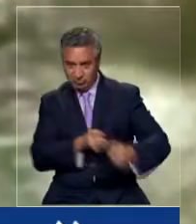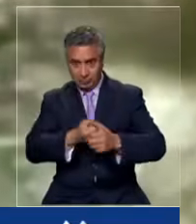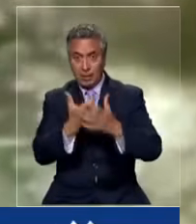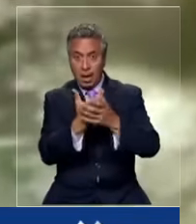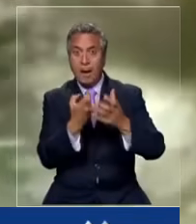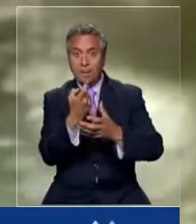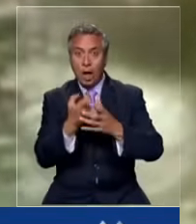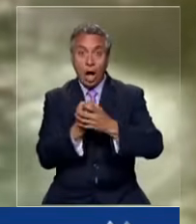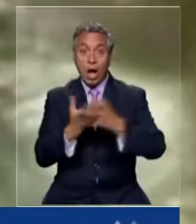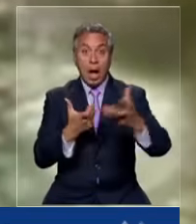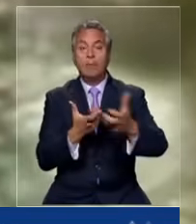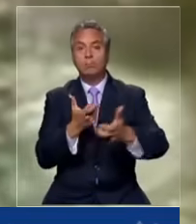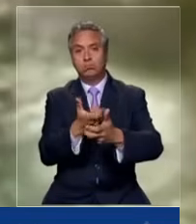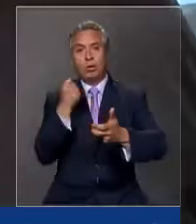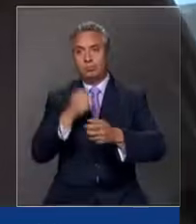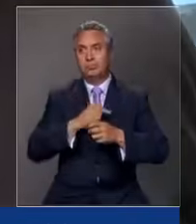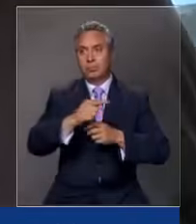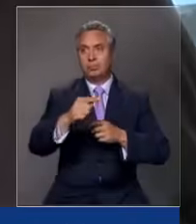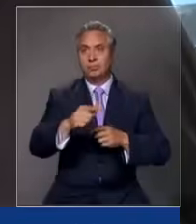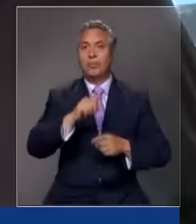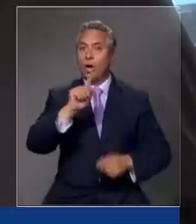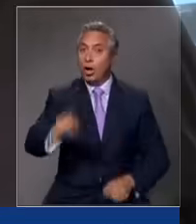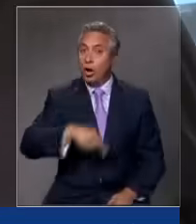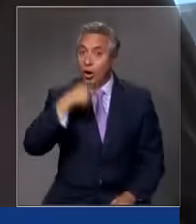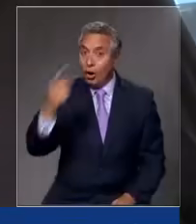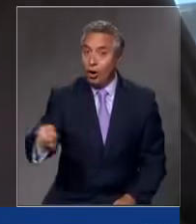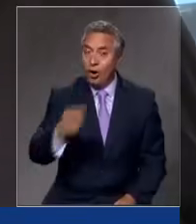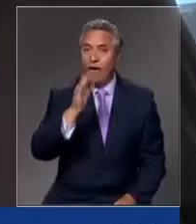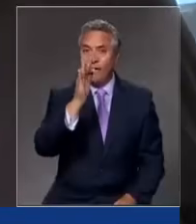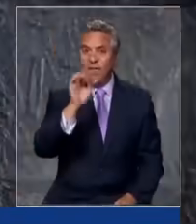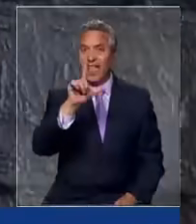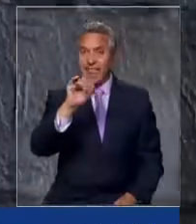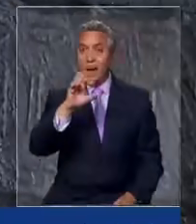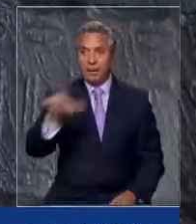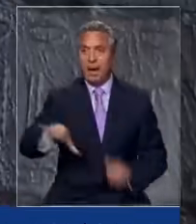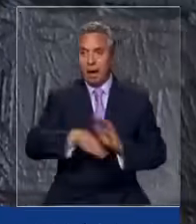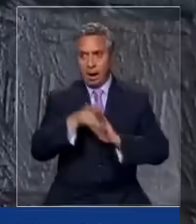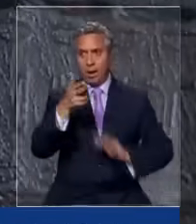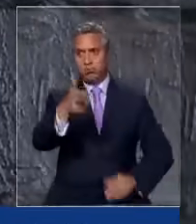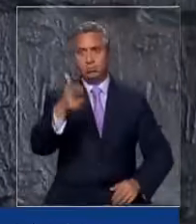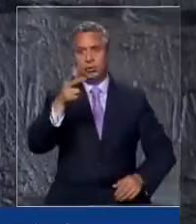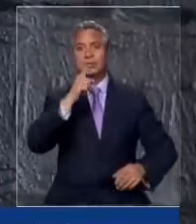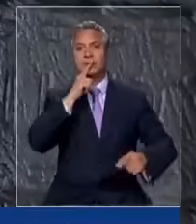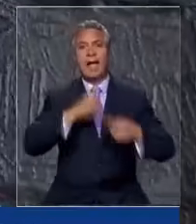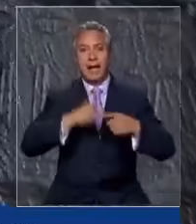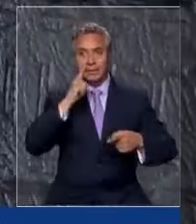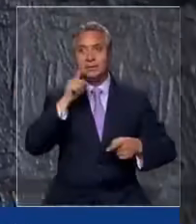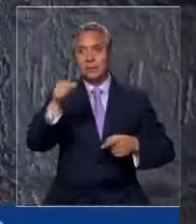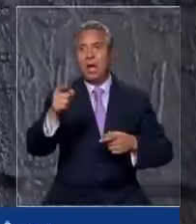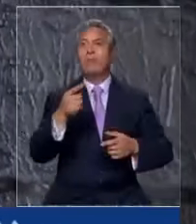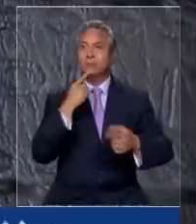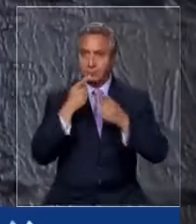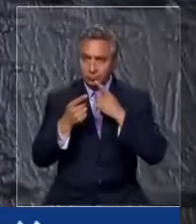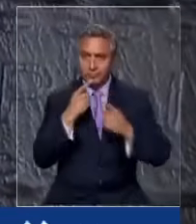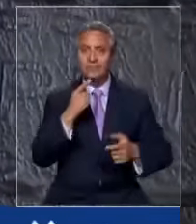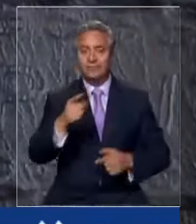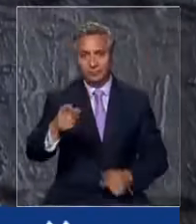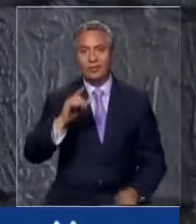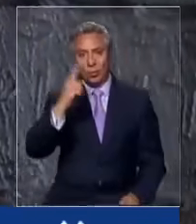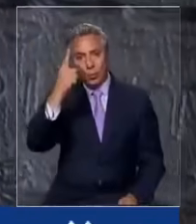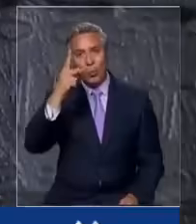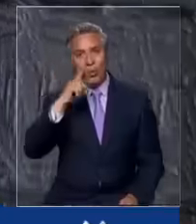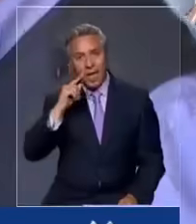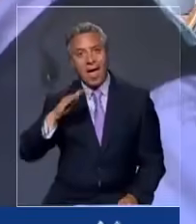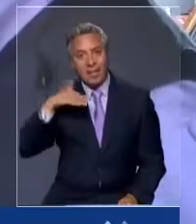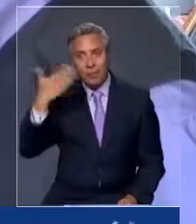otro disparo, esta vez percutado por Felipe, lesionaría un tercer taxista, Santiago Ñancús, quien conversó con Chilevisión un día después